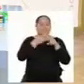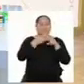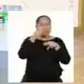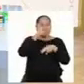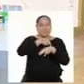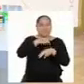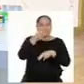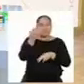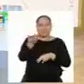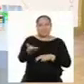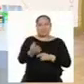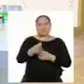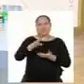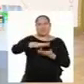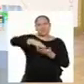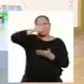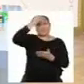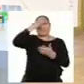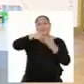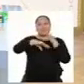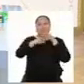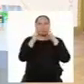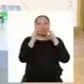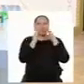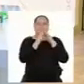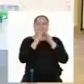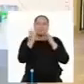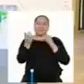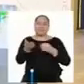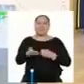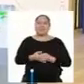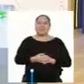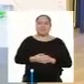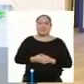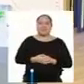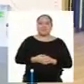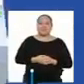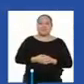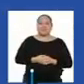unos minutos con... ¡Aprendo en casa!